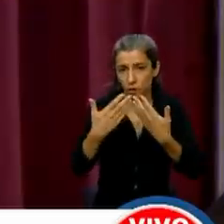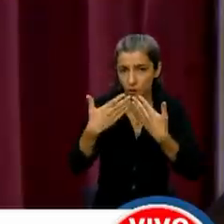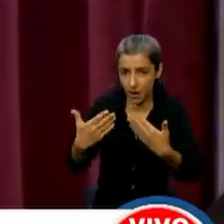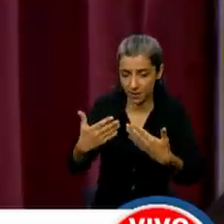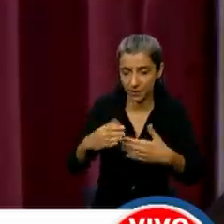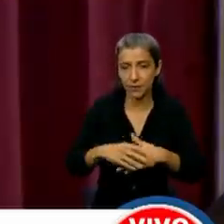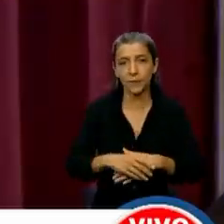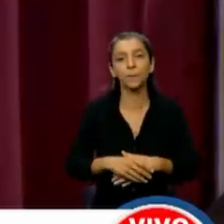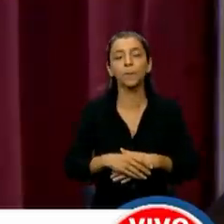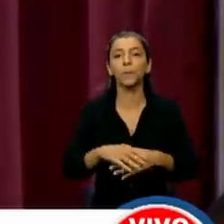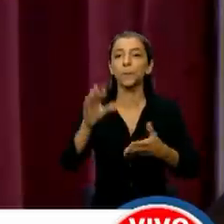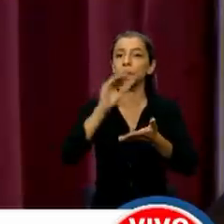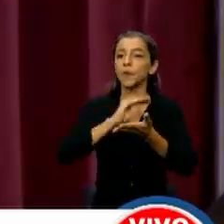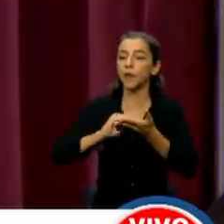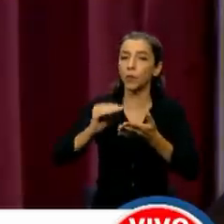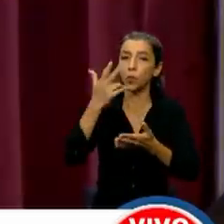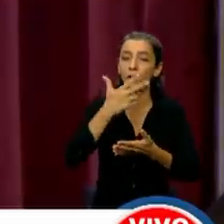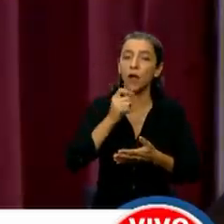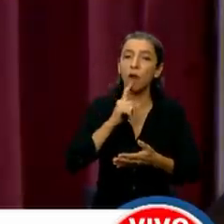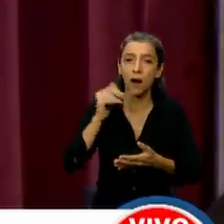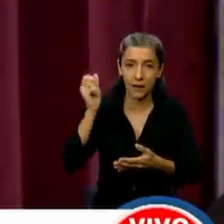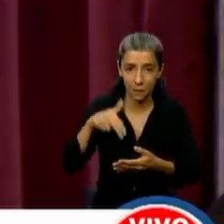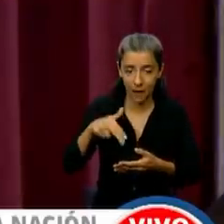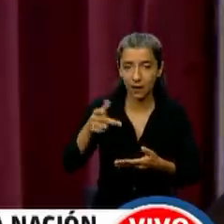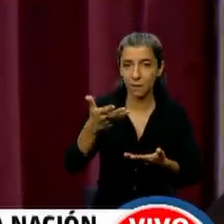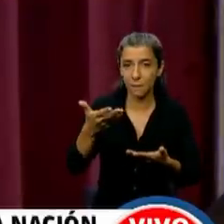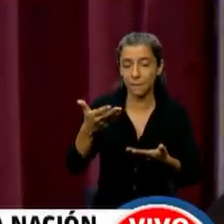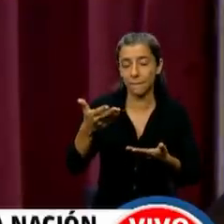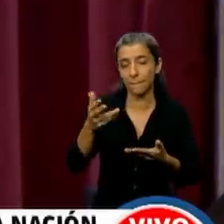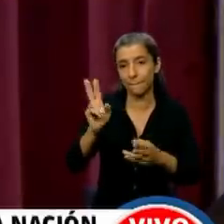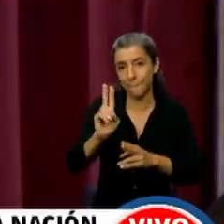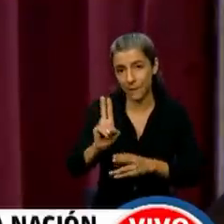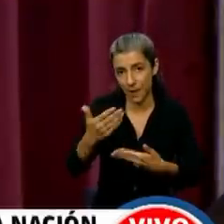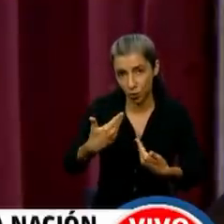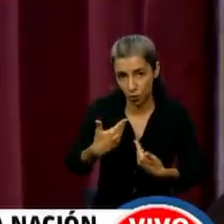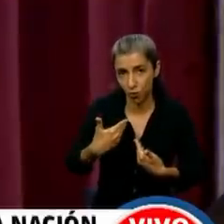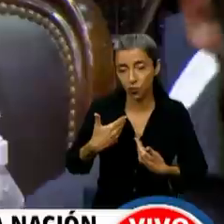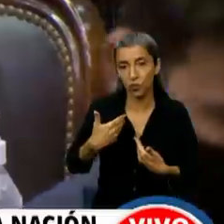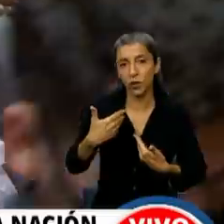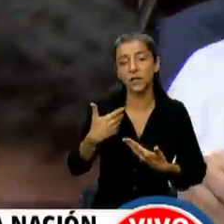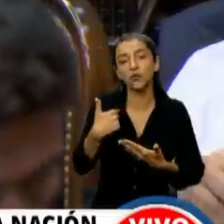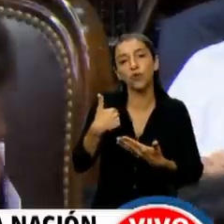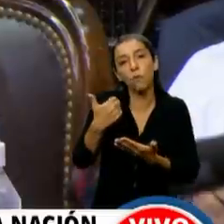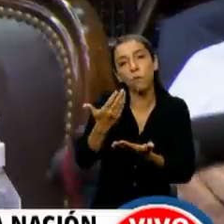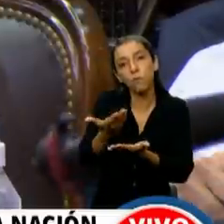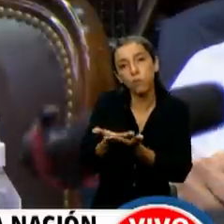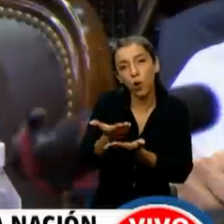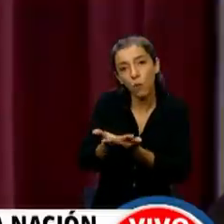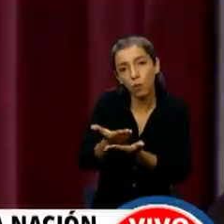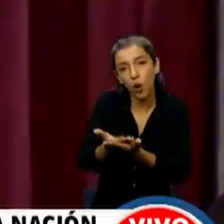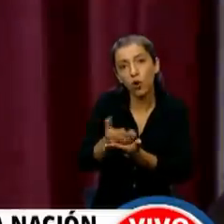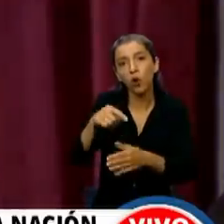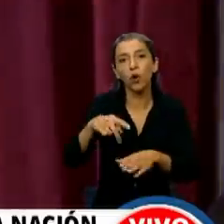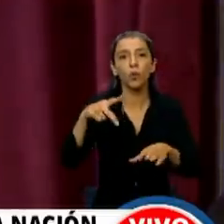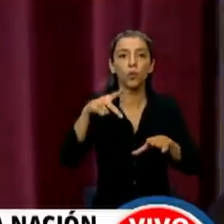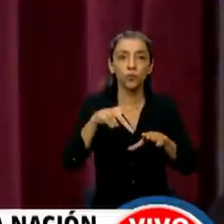hackman si me permite y me autoriza propongo que tengamos un